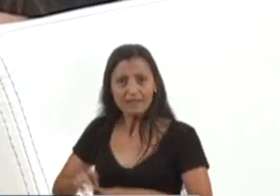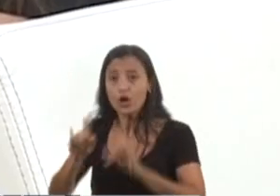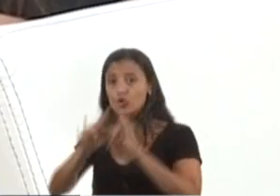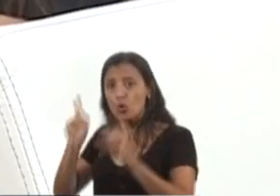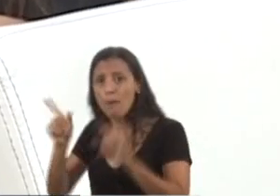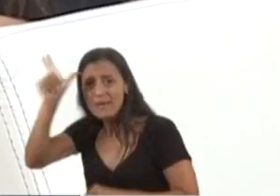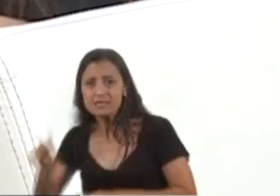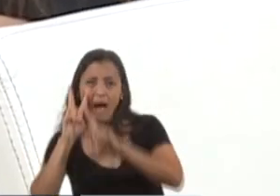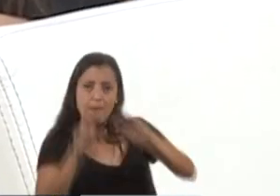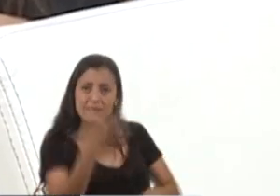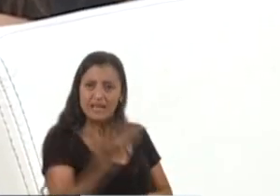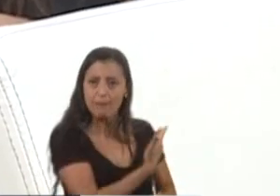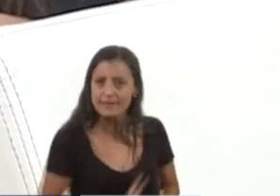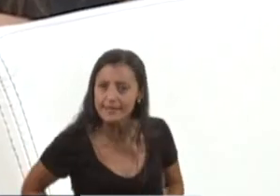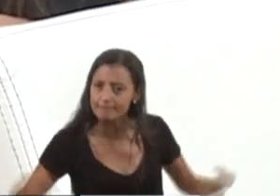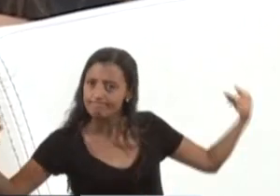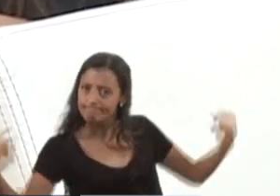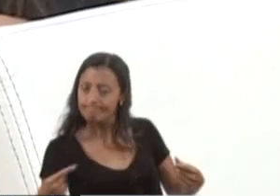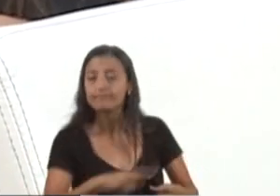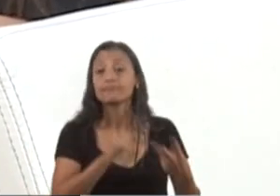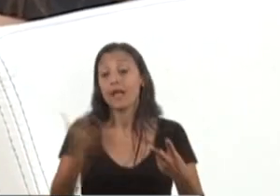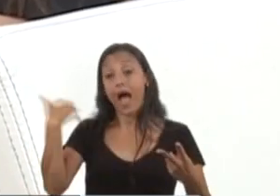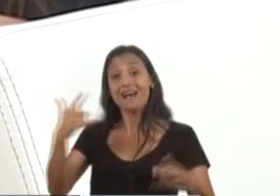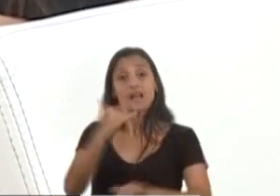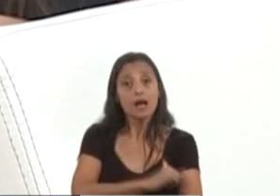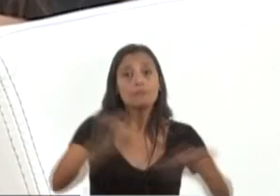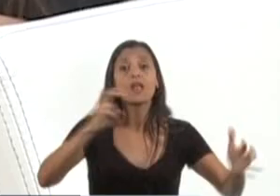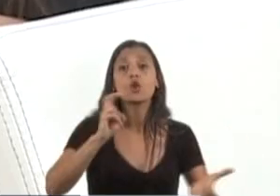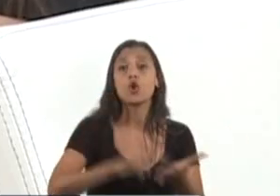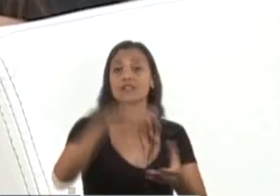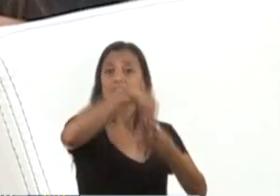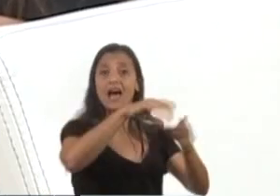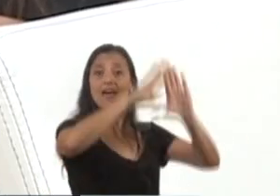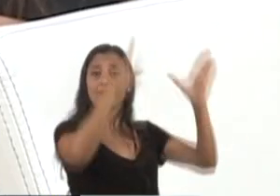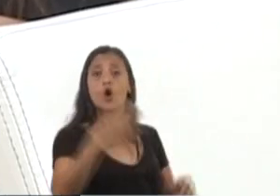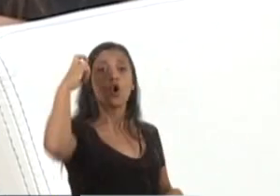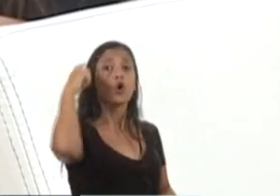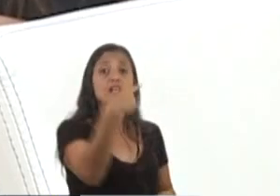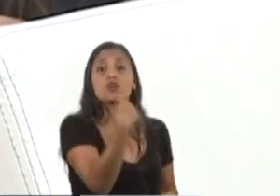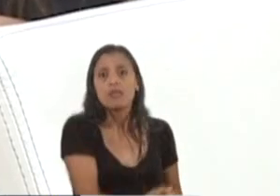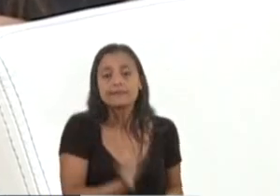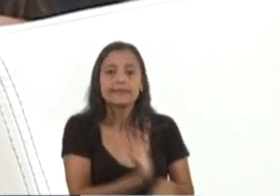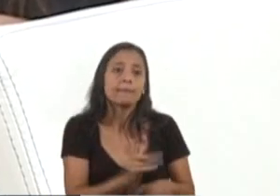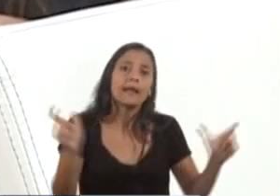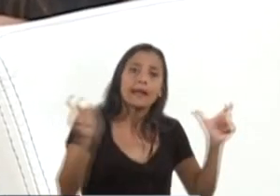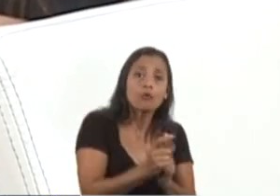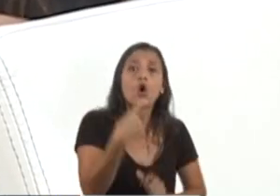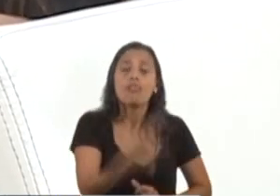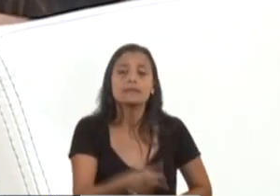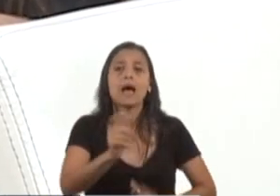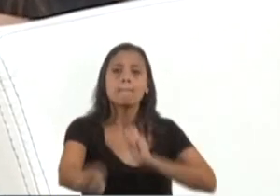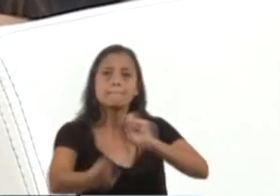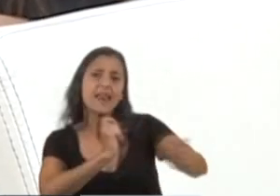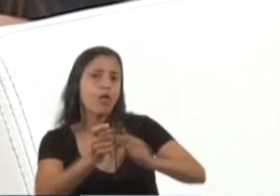presidente. Y por otro lado, también ayer se conoció una noticia en el Congreso, una reunión en la que supuestamente se iba a limitar el acceso a la